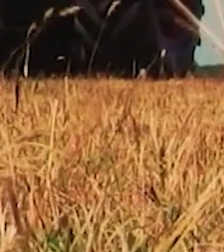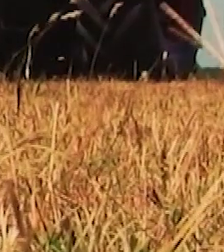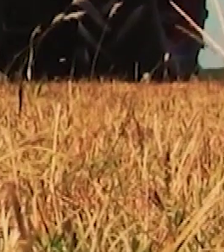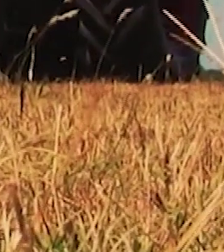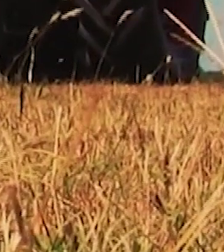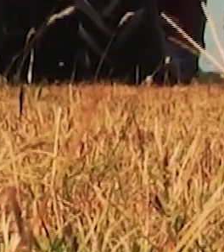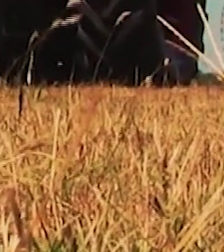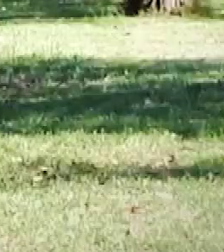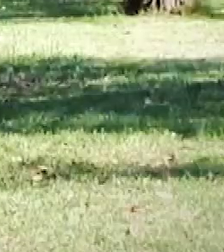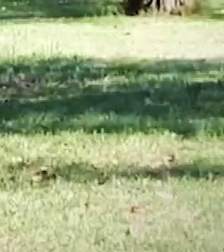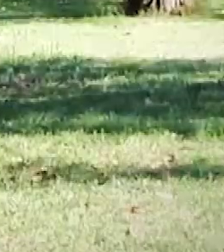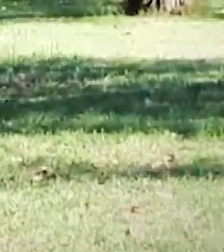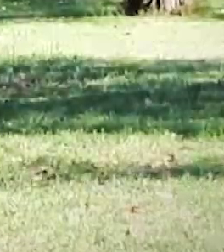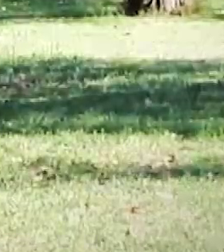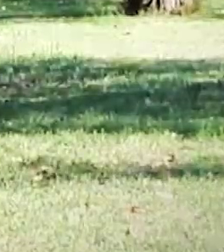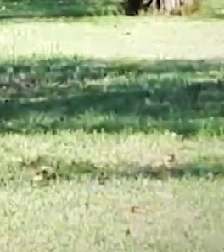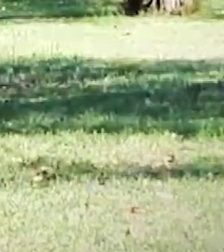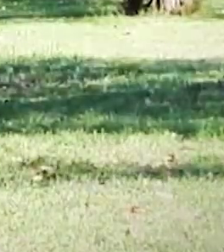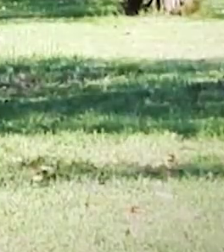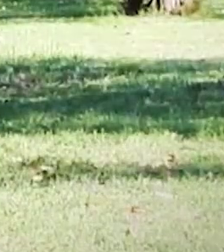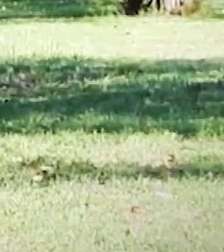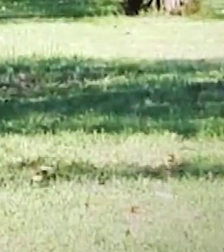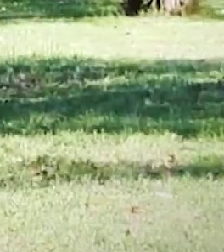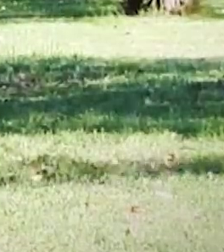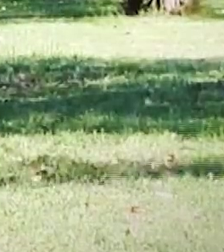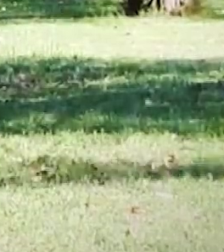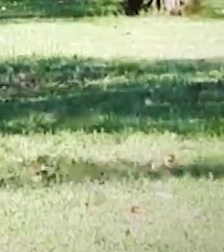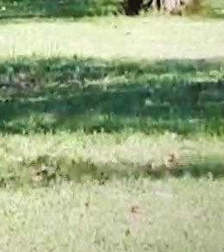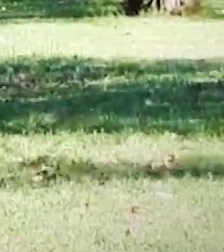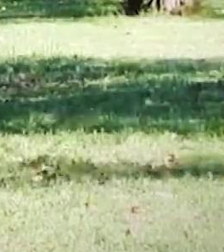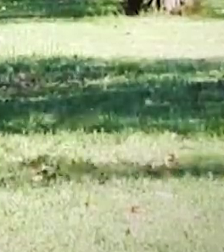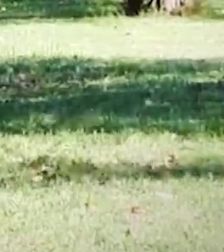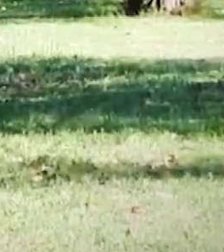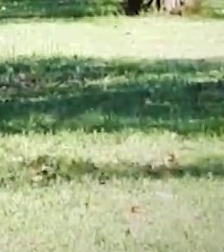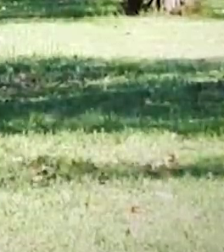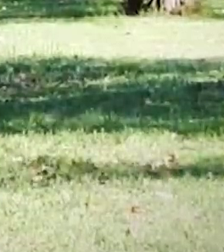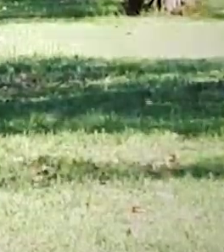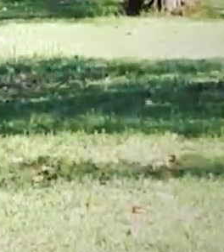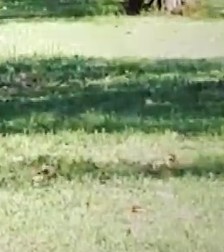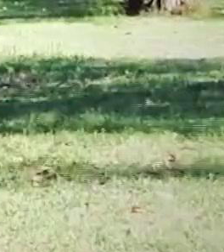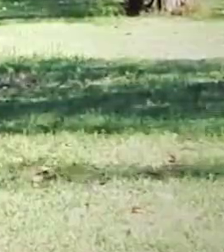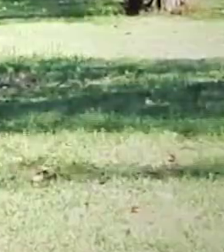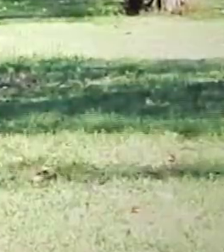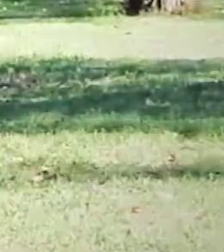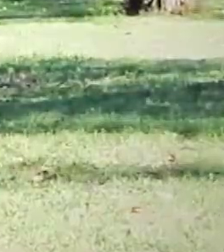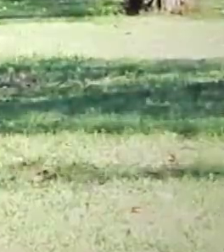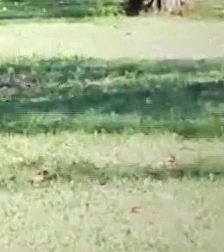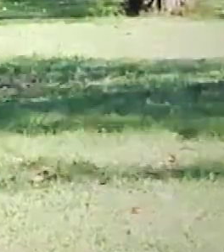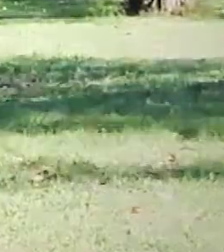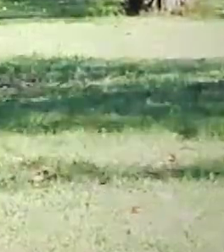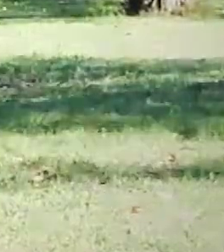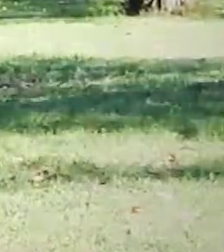Agrale, una marca con más de 60 años de historia, presenta su línea de tractores de producción nacional. Unidades